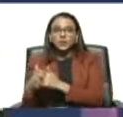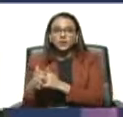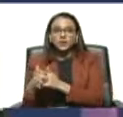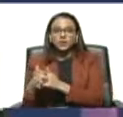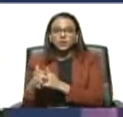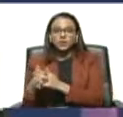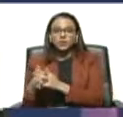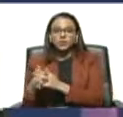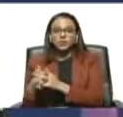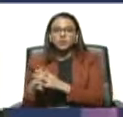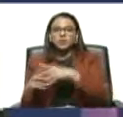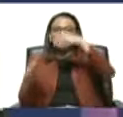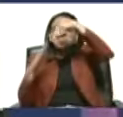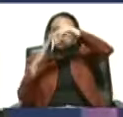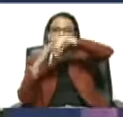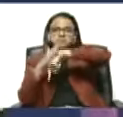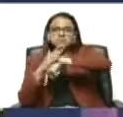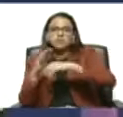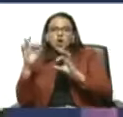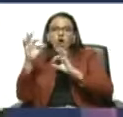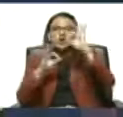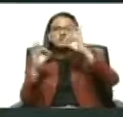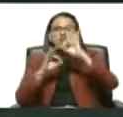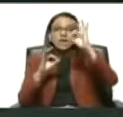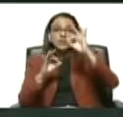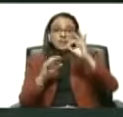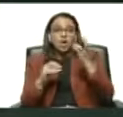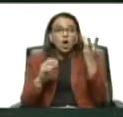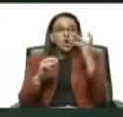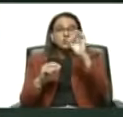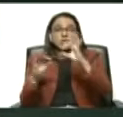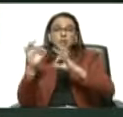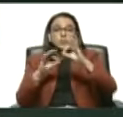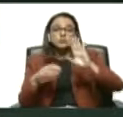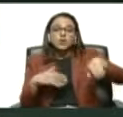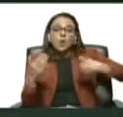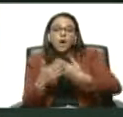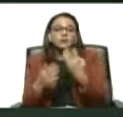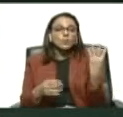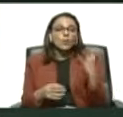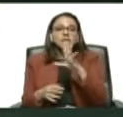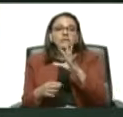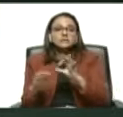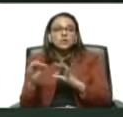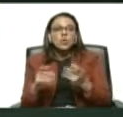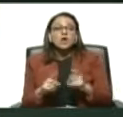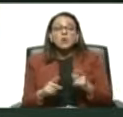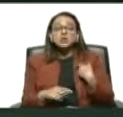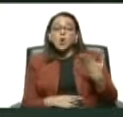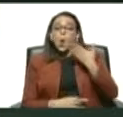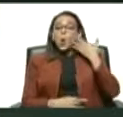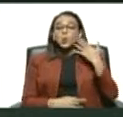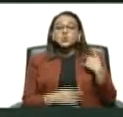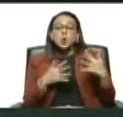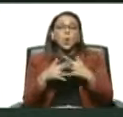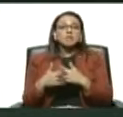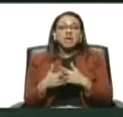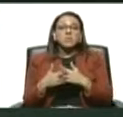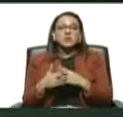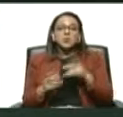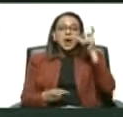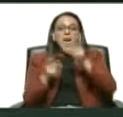bajó de 80% a casi un 45%. Estamos hablando del pueblo de los Estados Unidos, de Norteamérica.